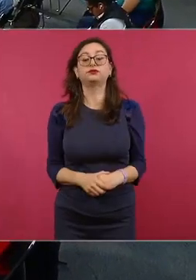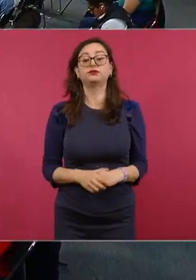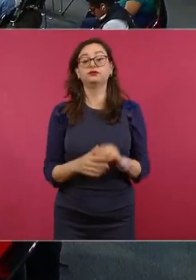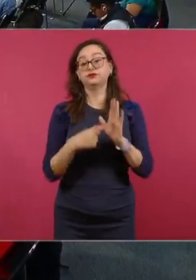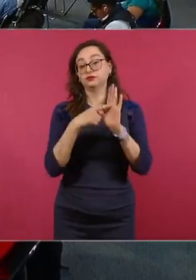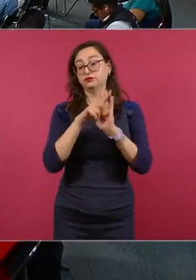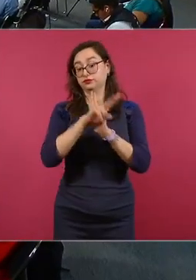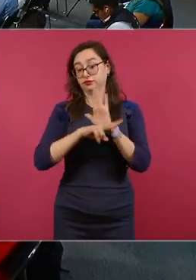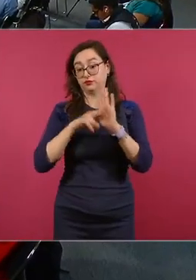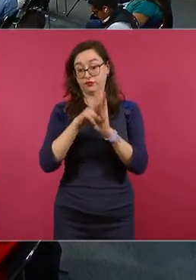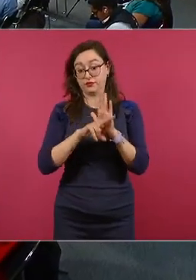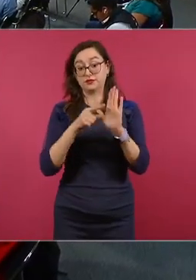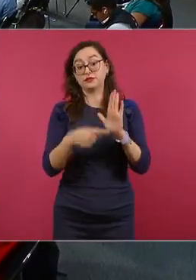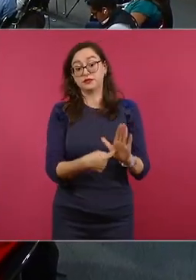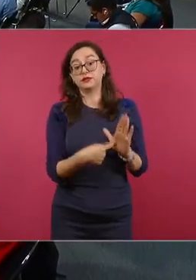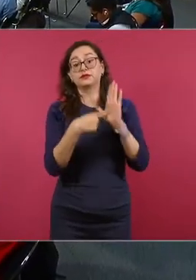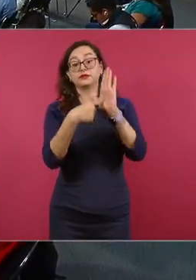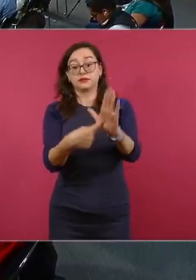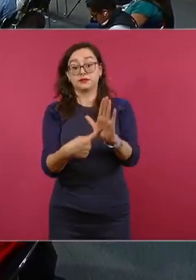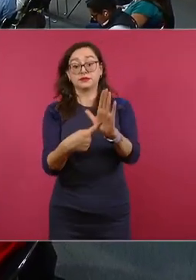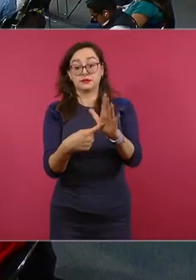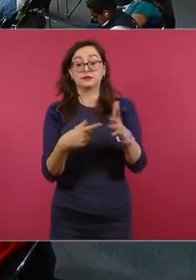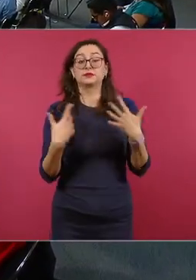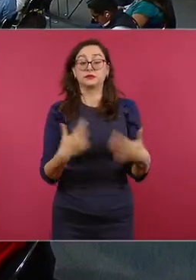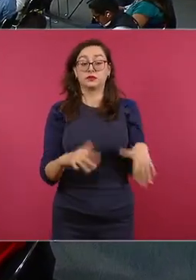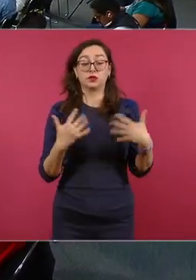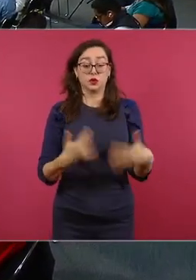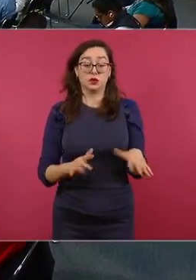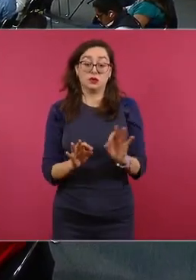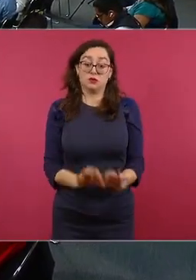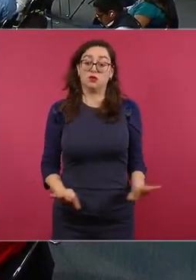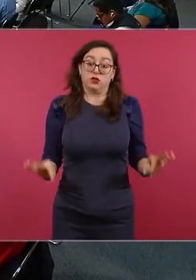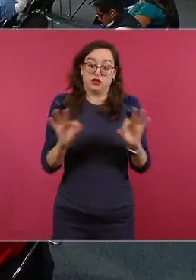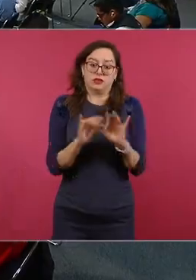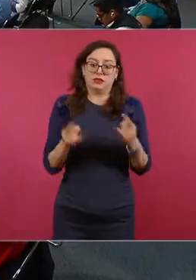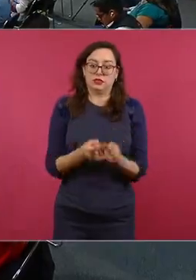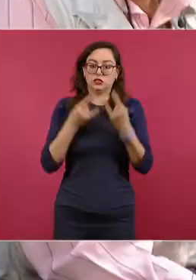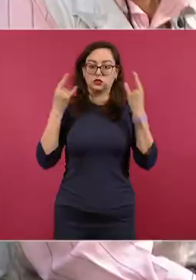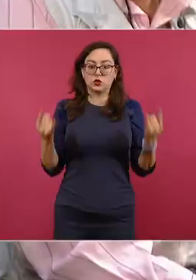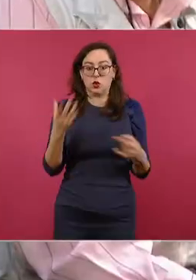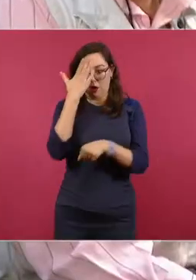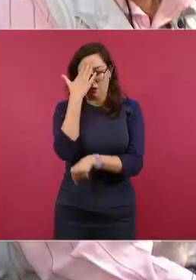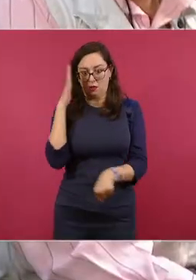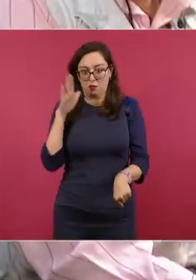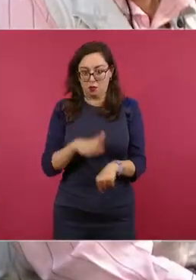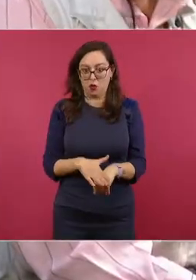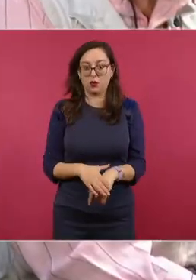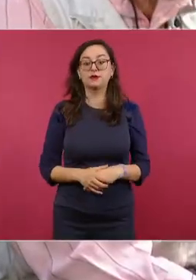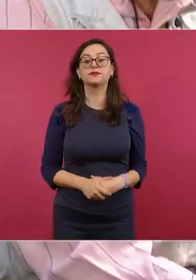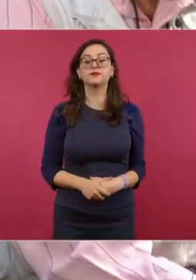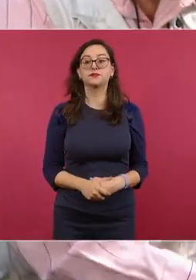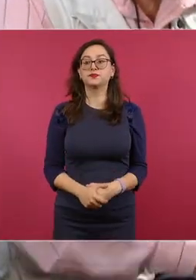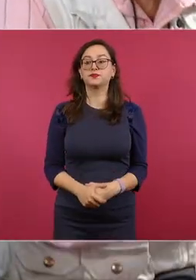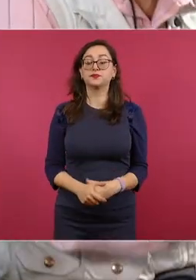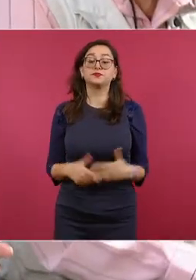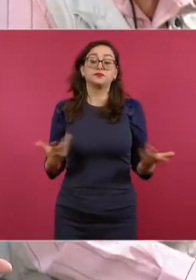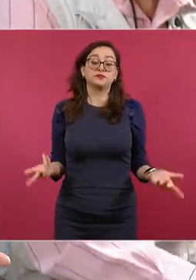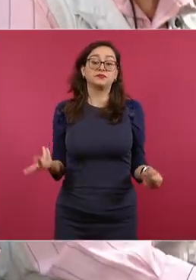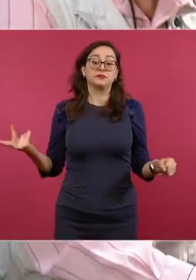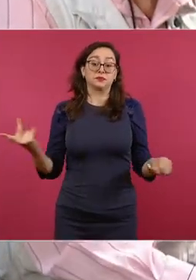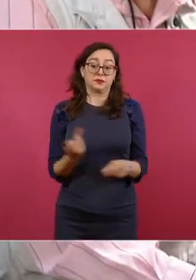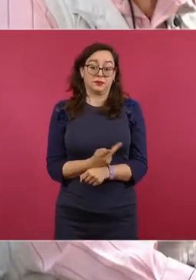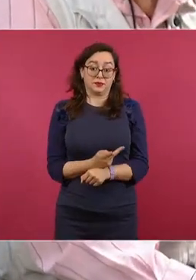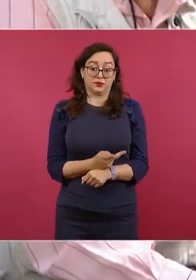video que considero que tiene importancia histórica. Durante muchos años, 18 años, se